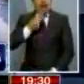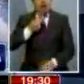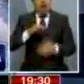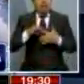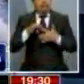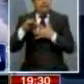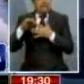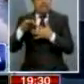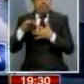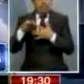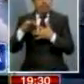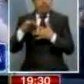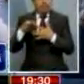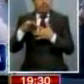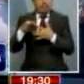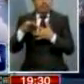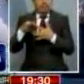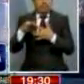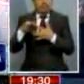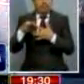principios.